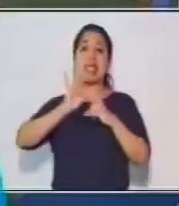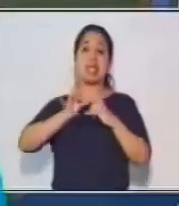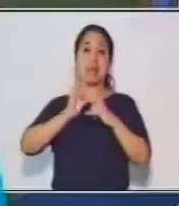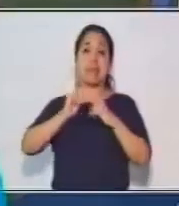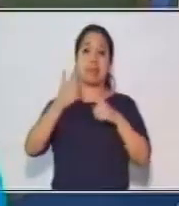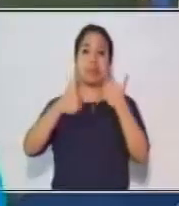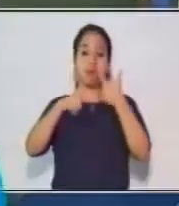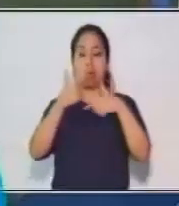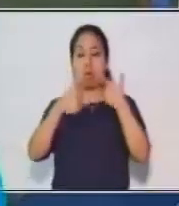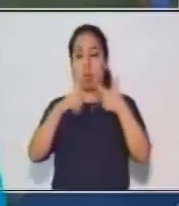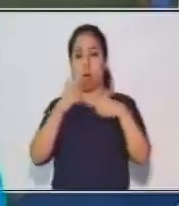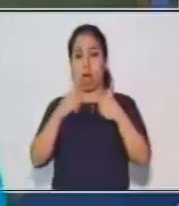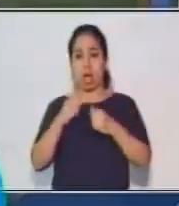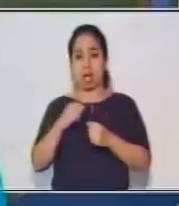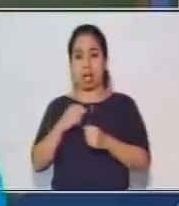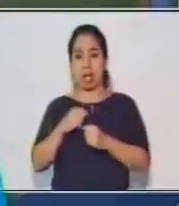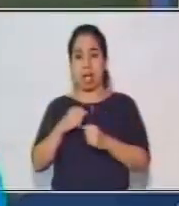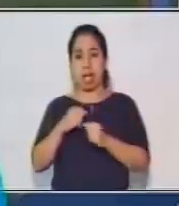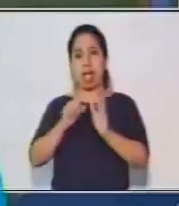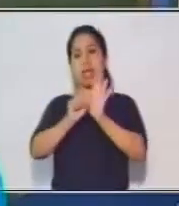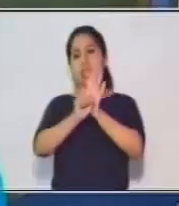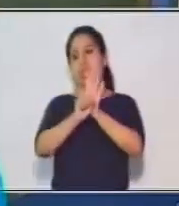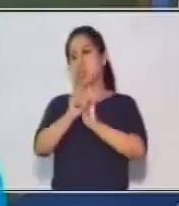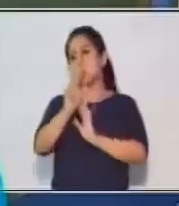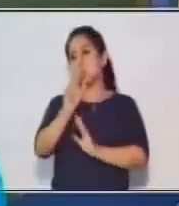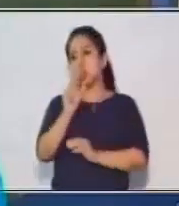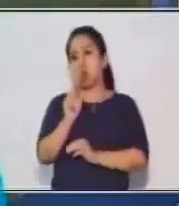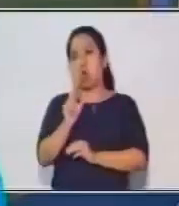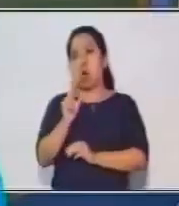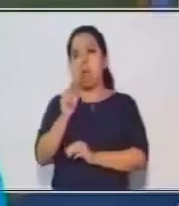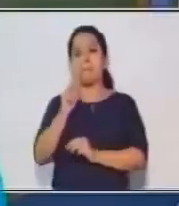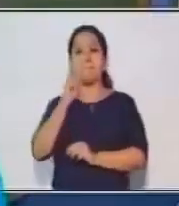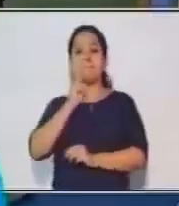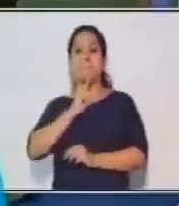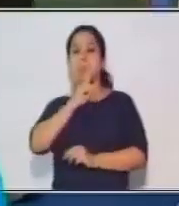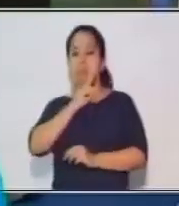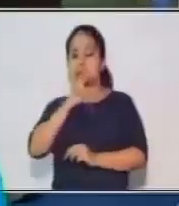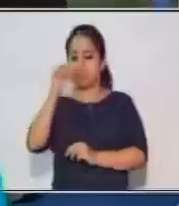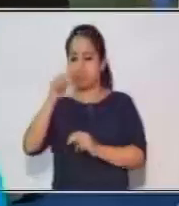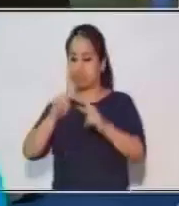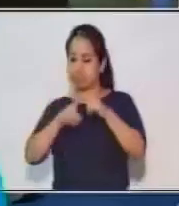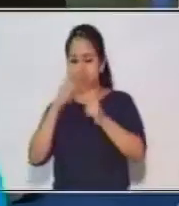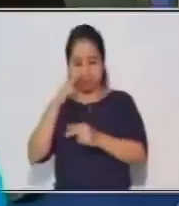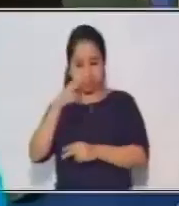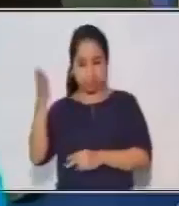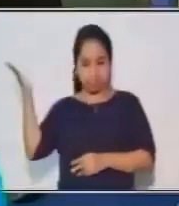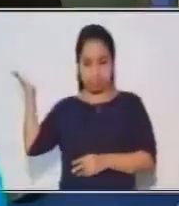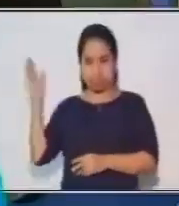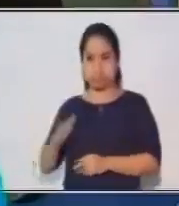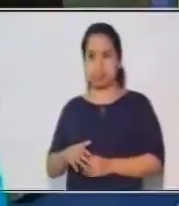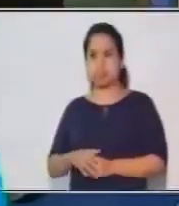interpretación del lenguaje iconoverbal. Empecemos.